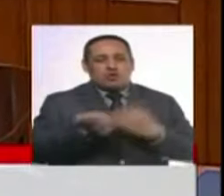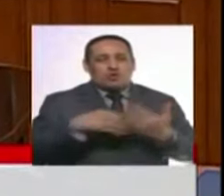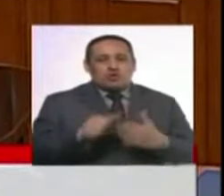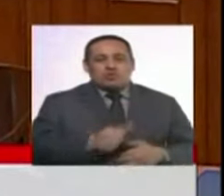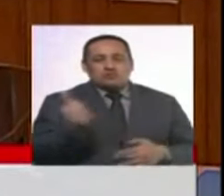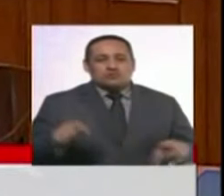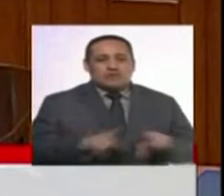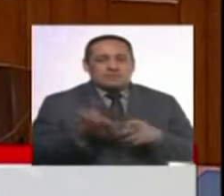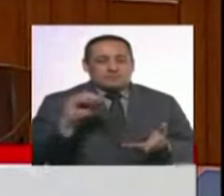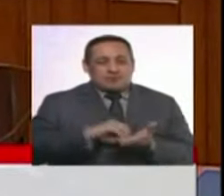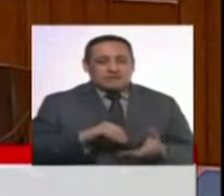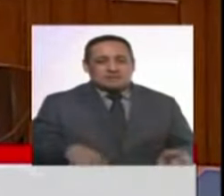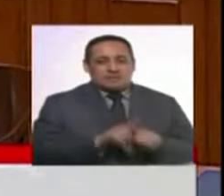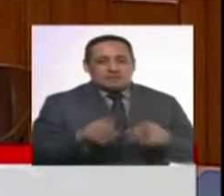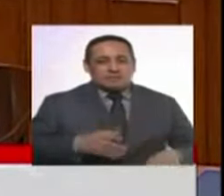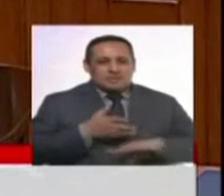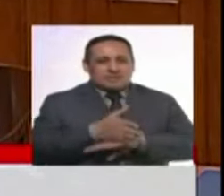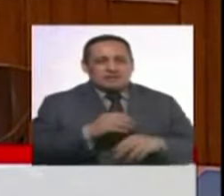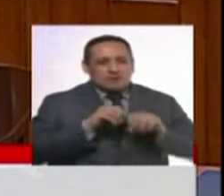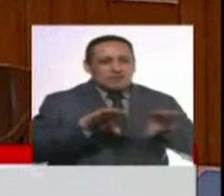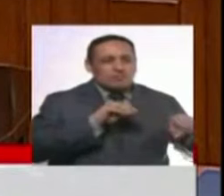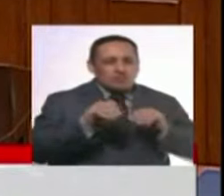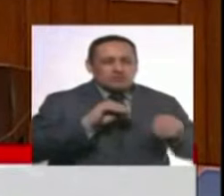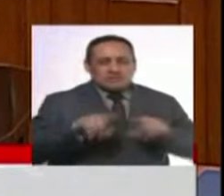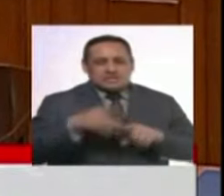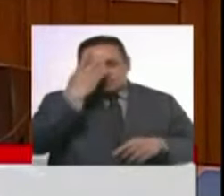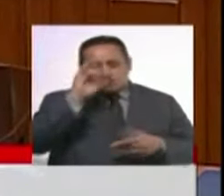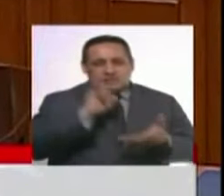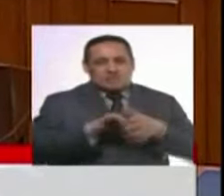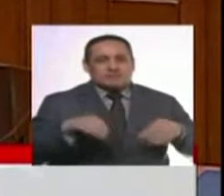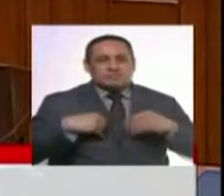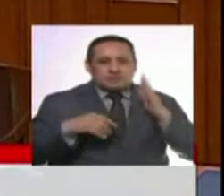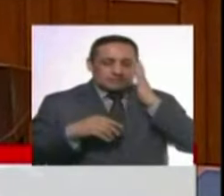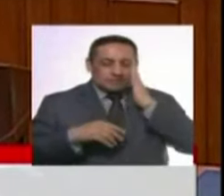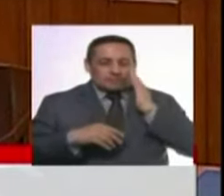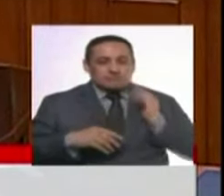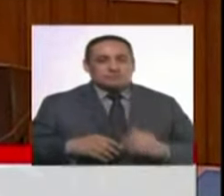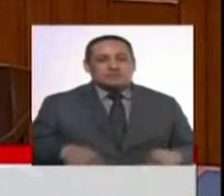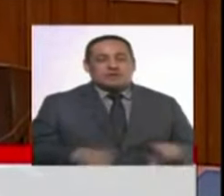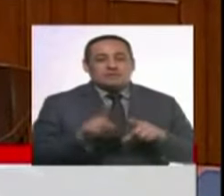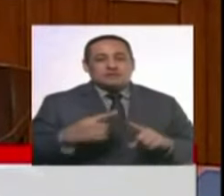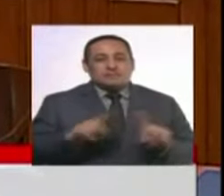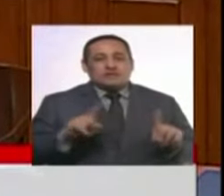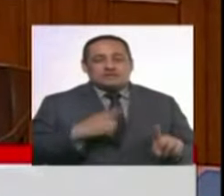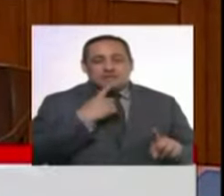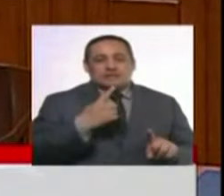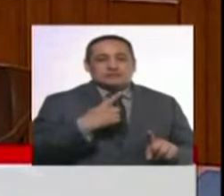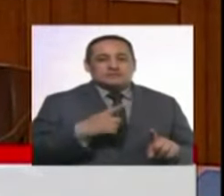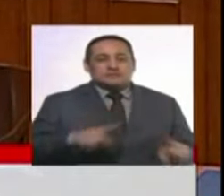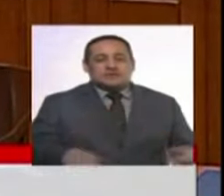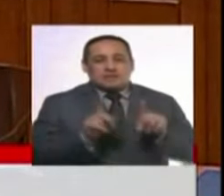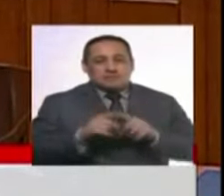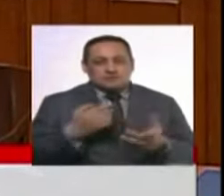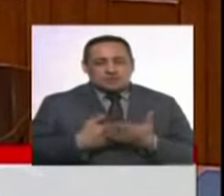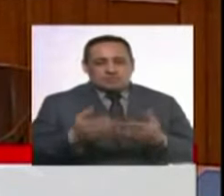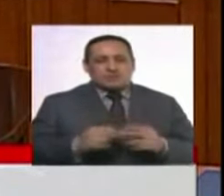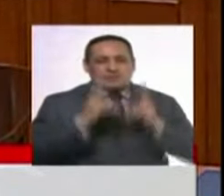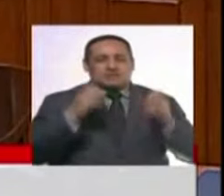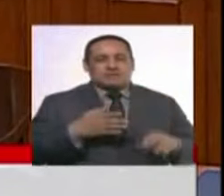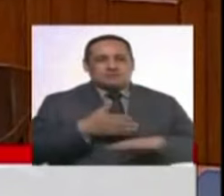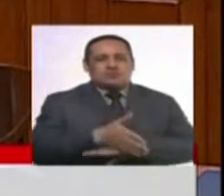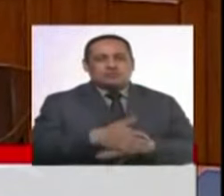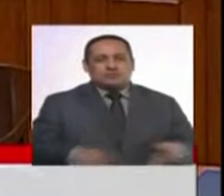menos aún influir sobre las decisiones que se puedan adoptar lo contrario constituye un acto